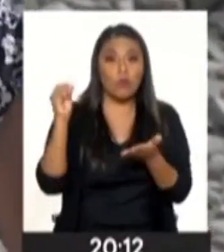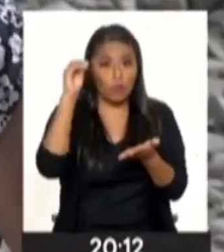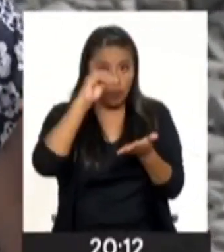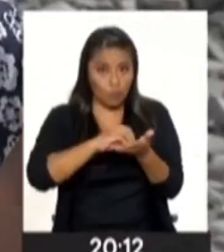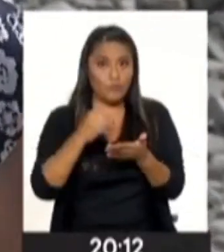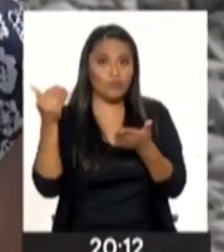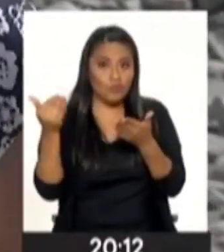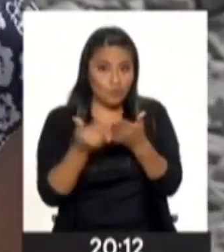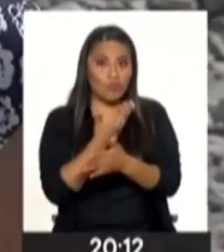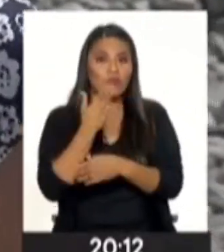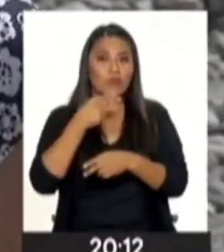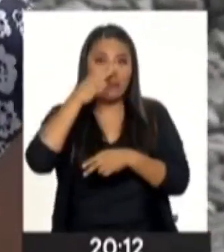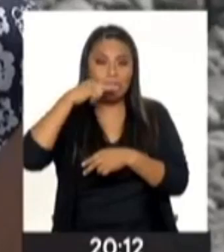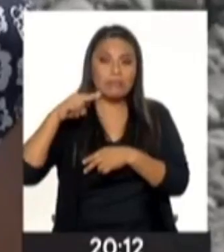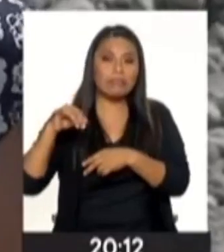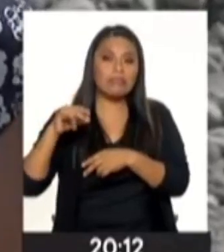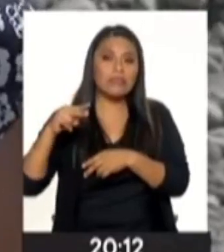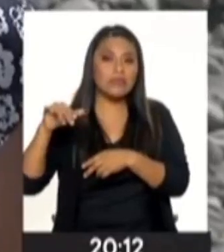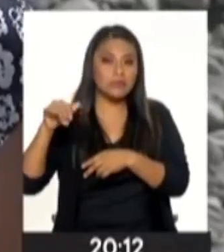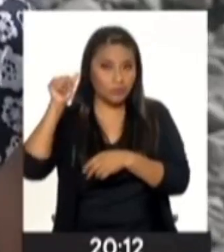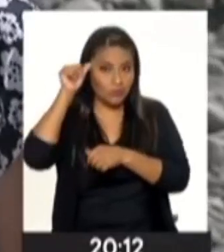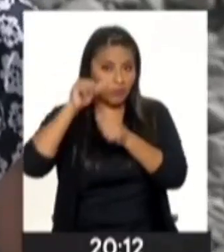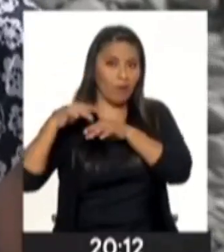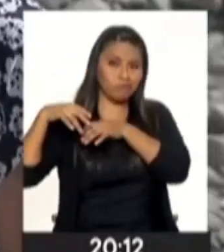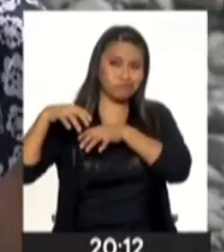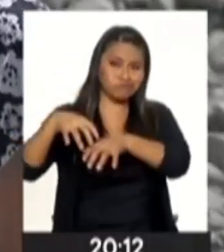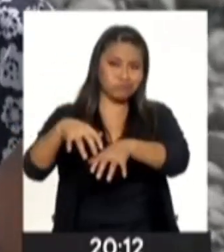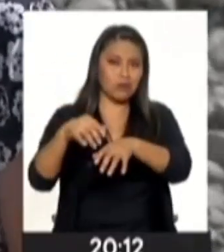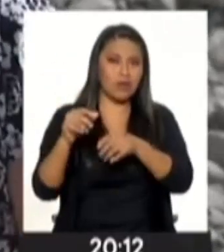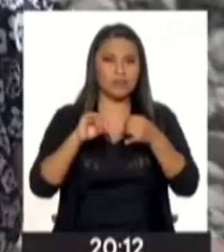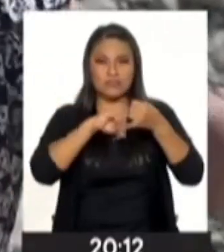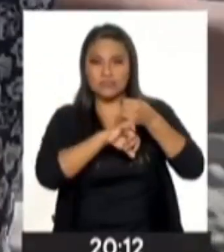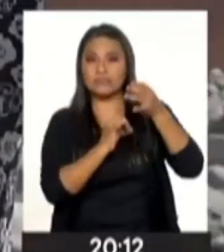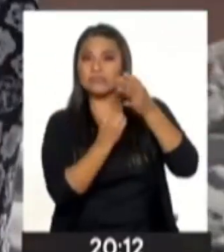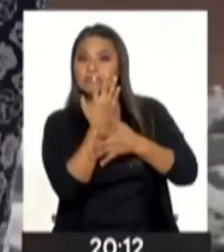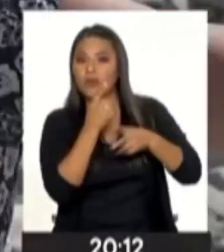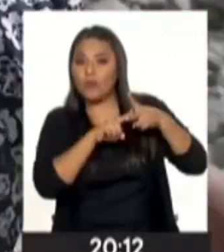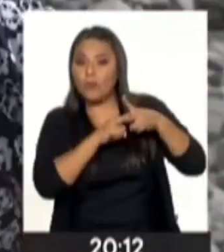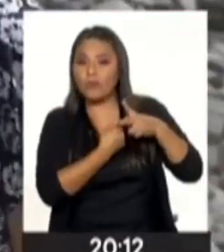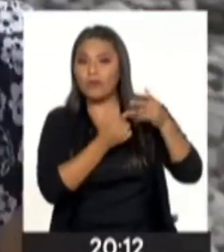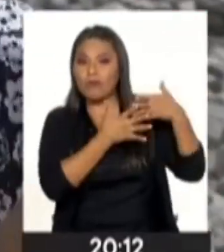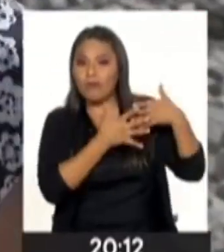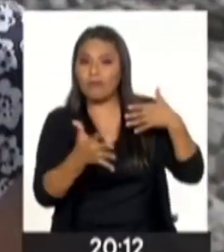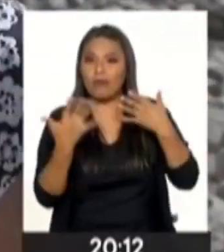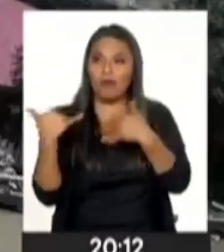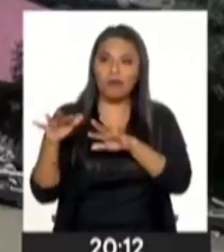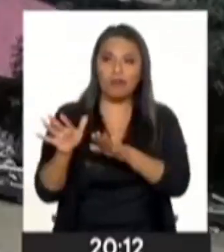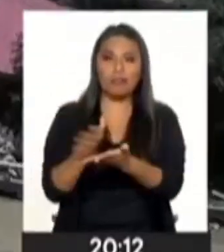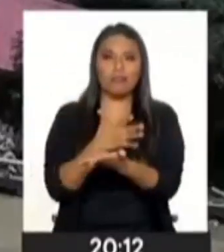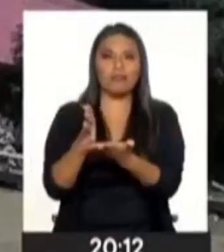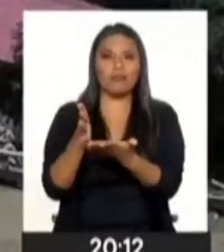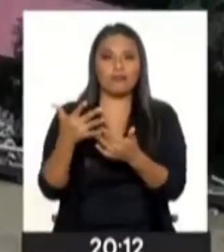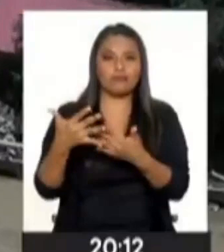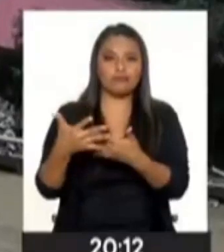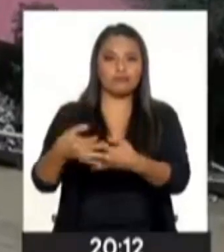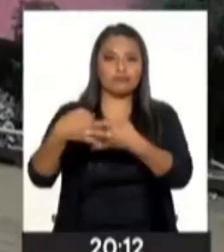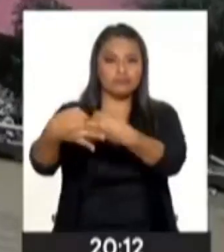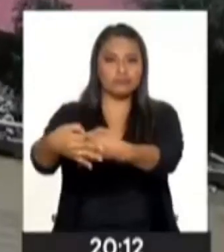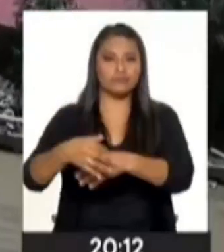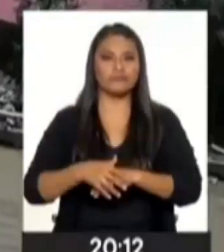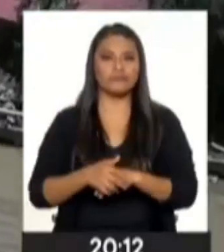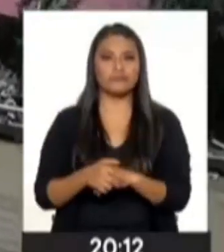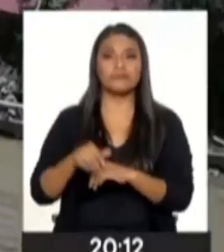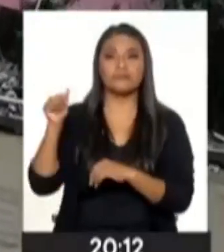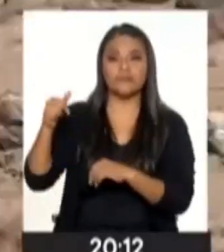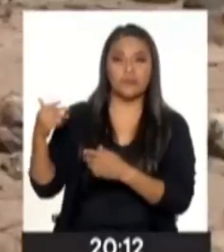ahora del fenómeno que estaba pronosticado el mes de septiembre y nada no tenemos ninguna reliquia ante el anuncio de